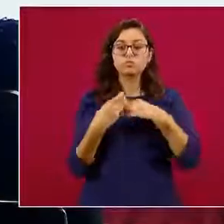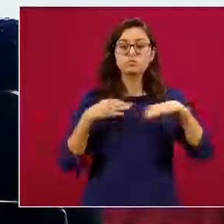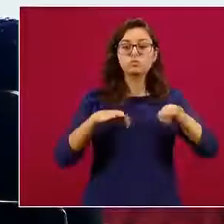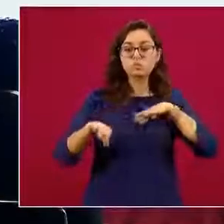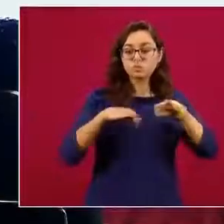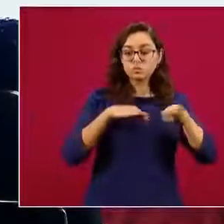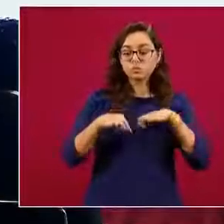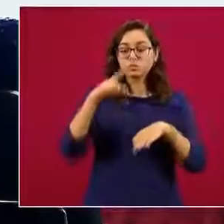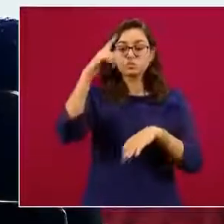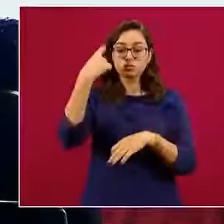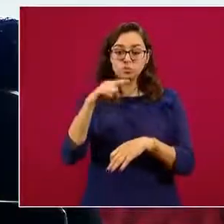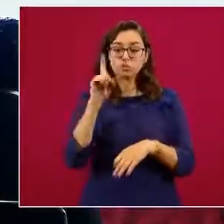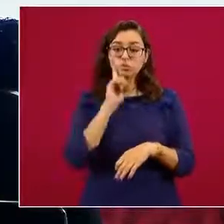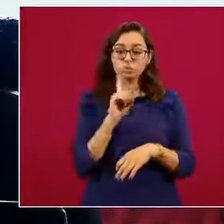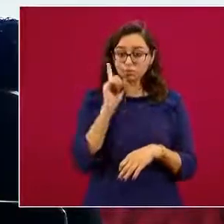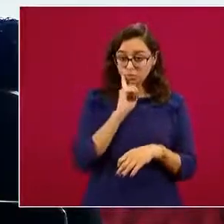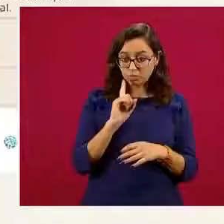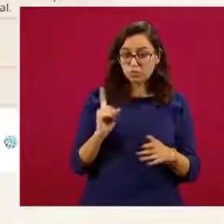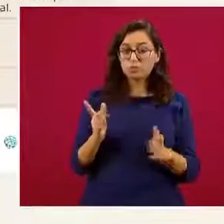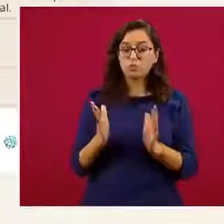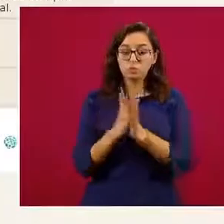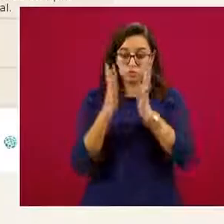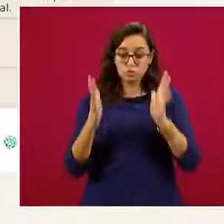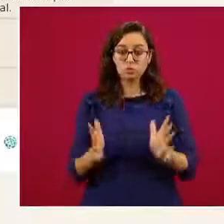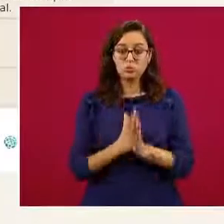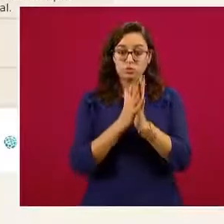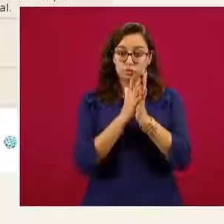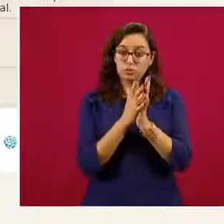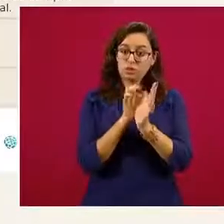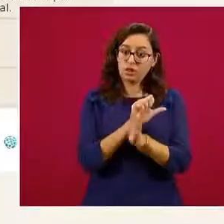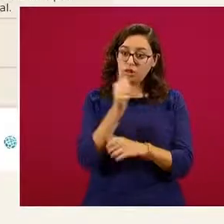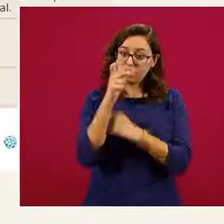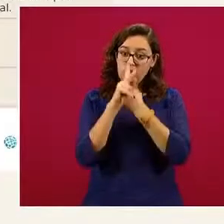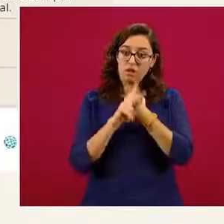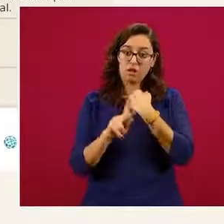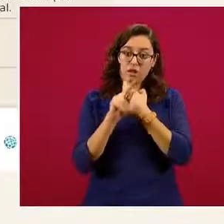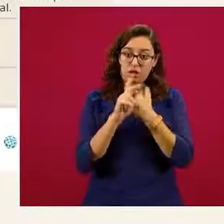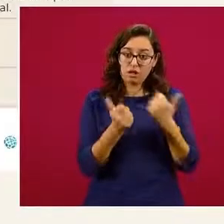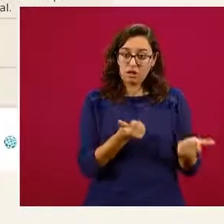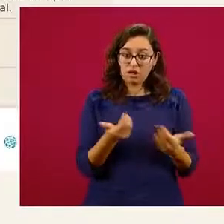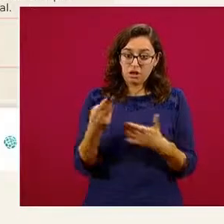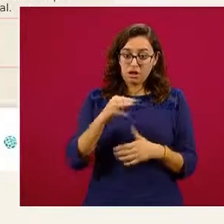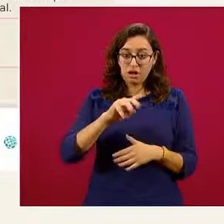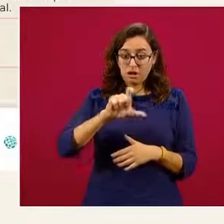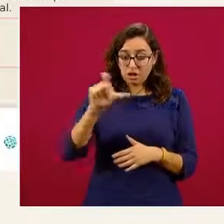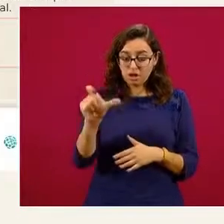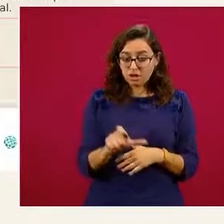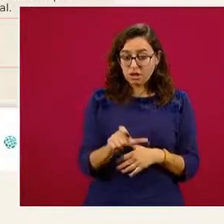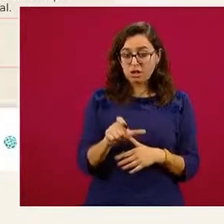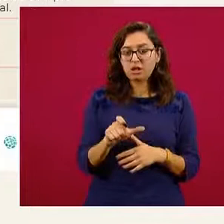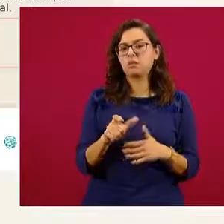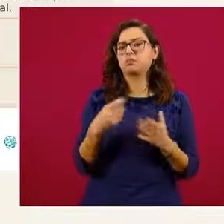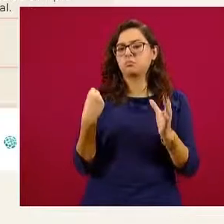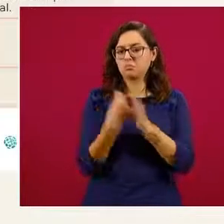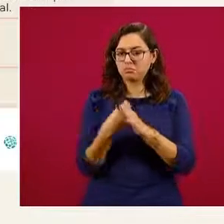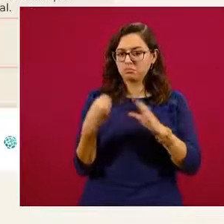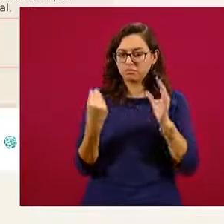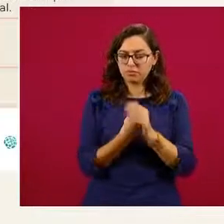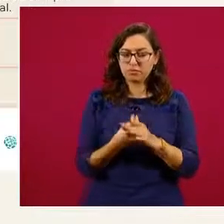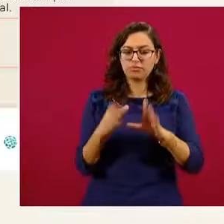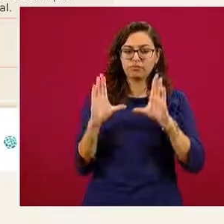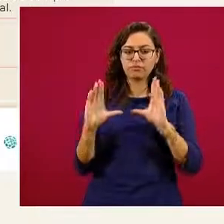a las mujeres participantes de Mujer Exporta MX una serie de programas de